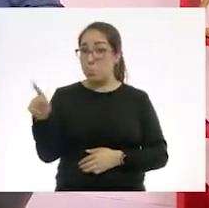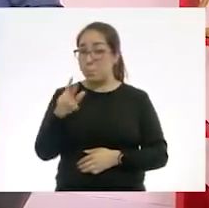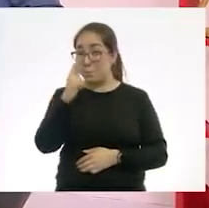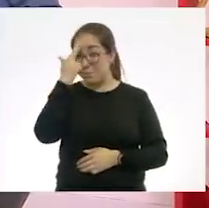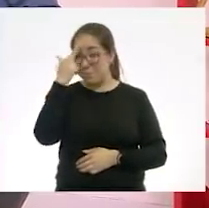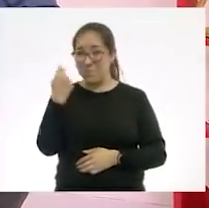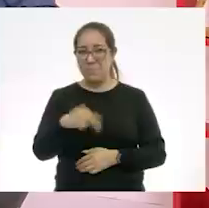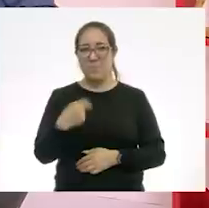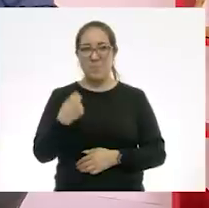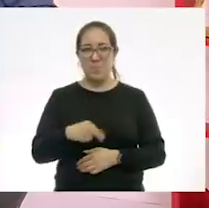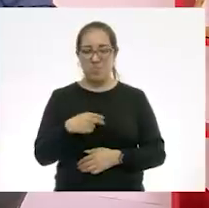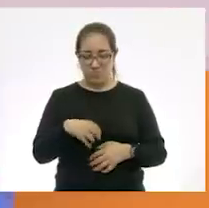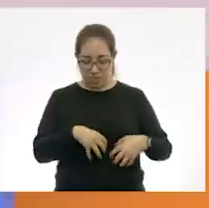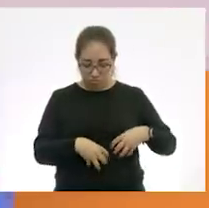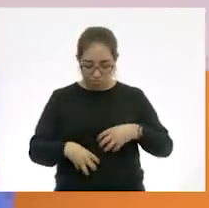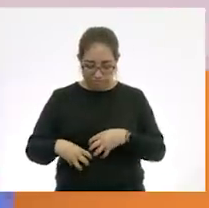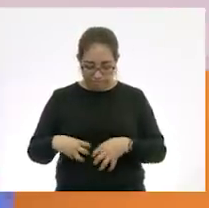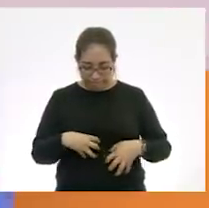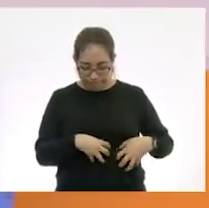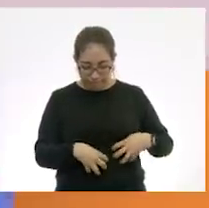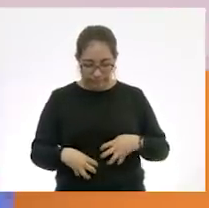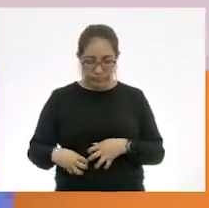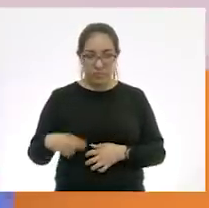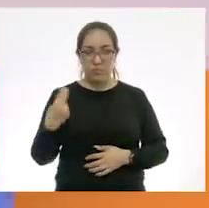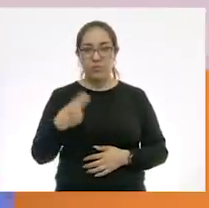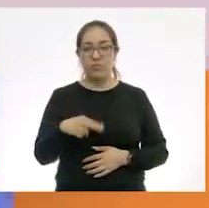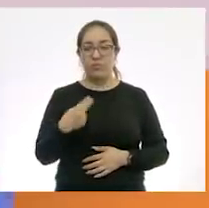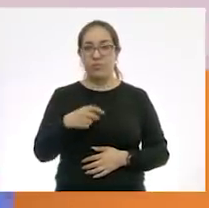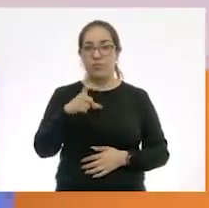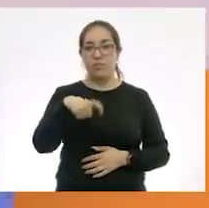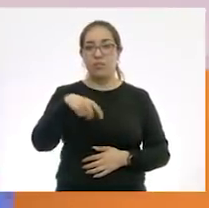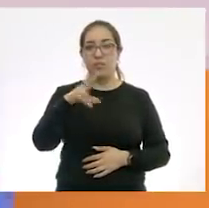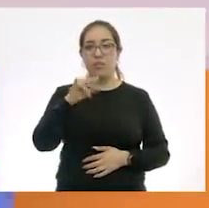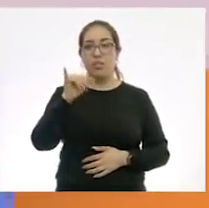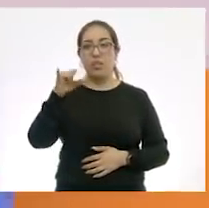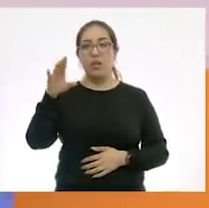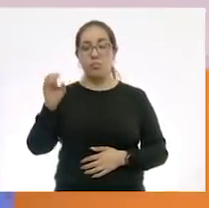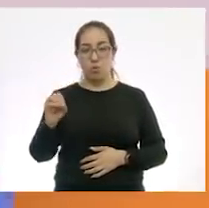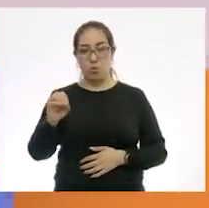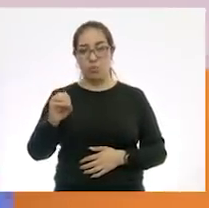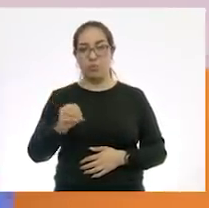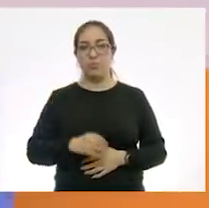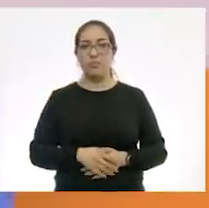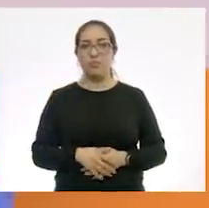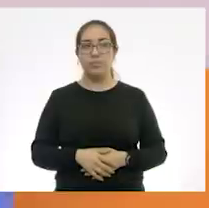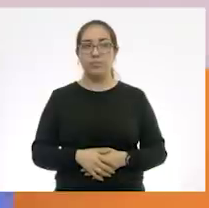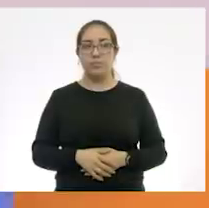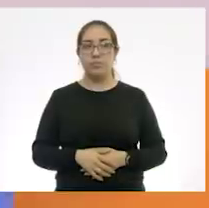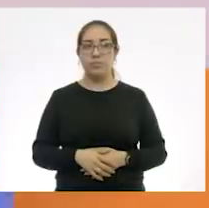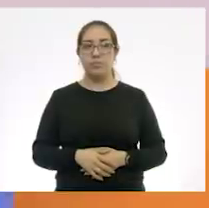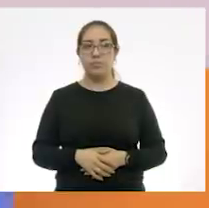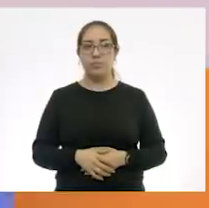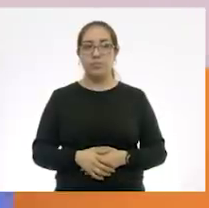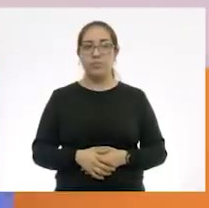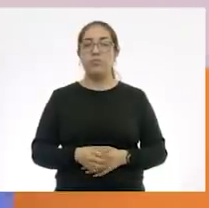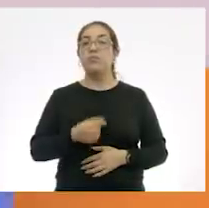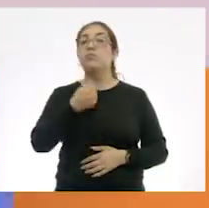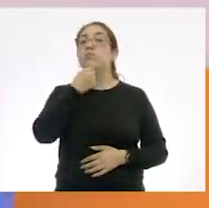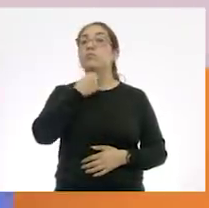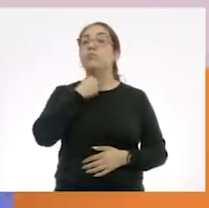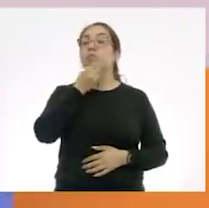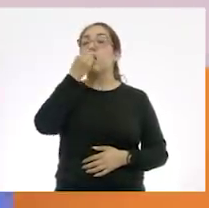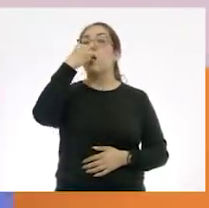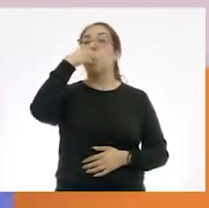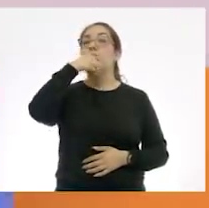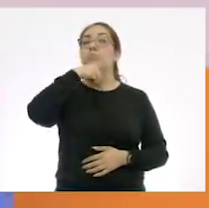¿Cómo se le llamaba? ¿Mm? Exacto, un quimo. Así es. Una vez que entra al esófago y al